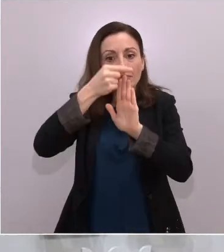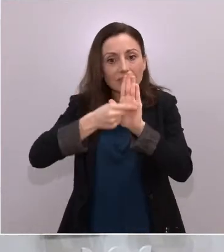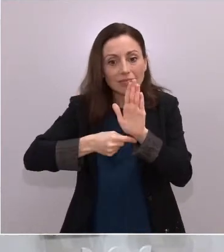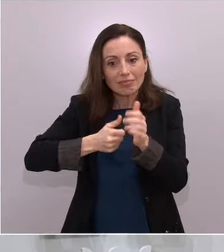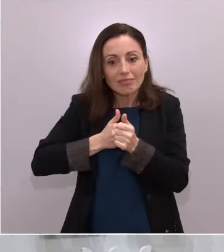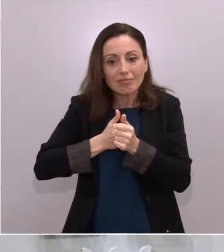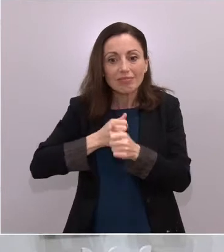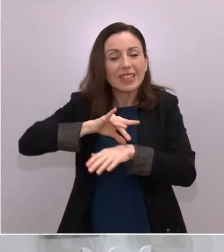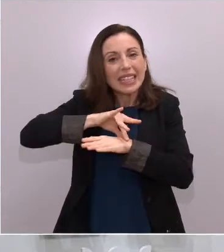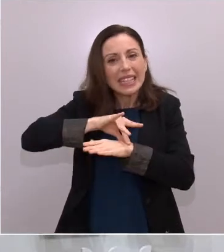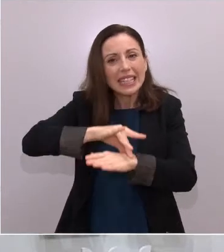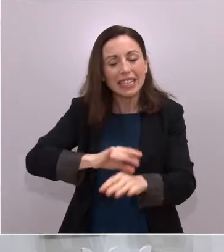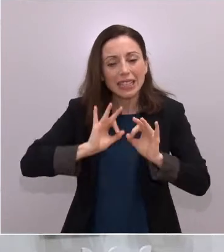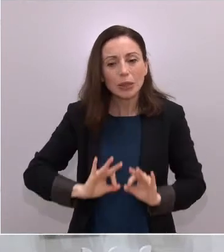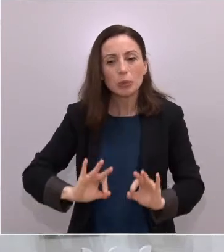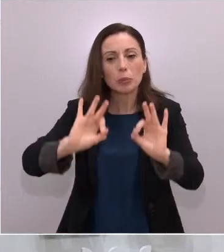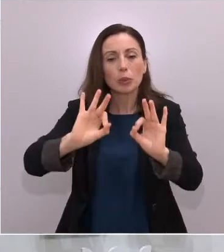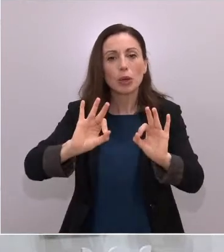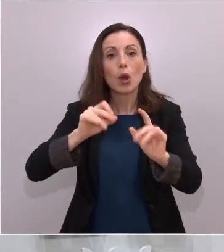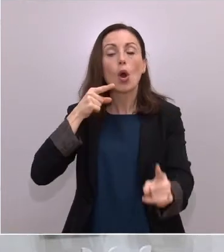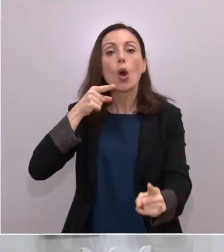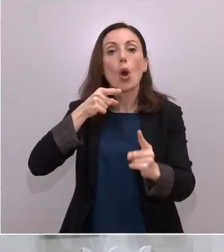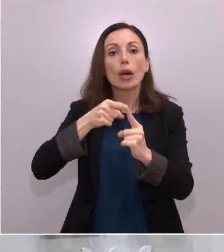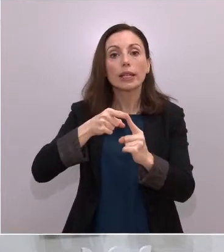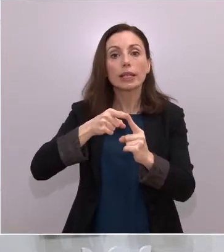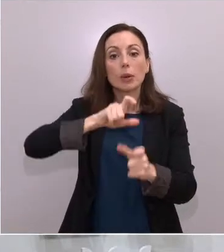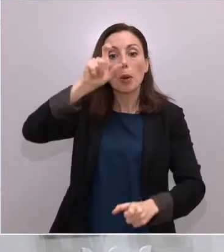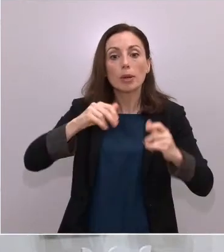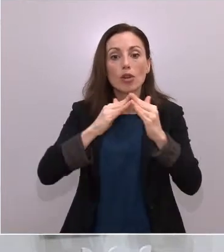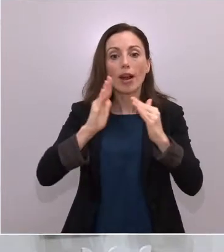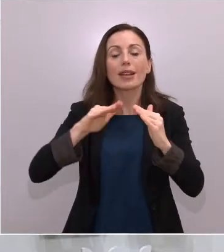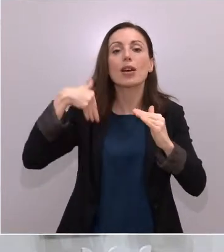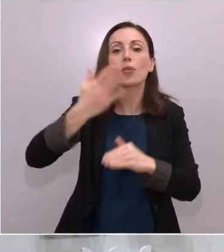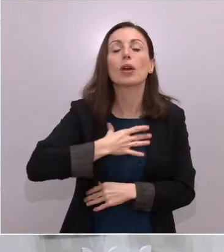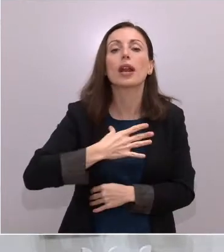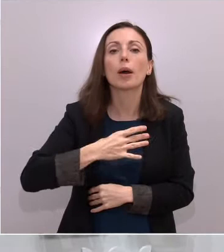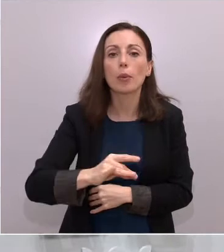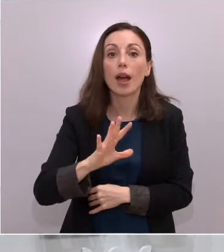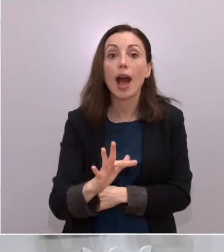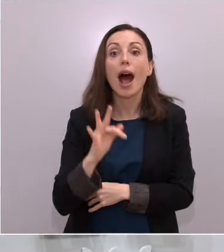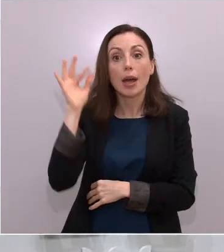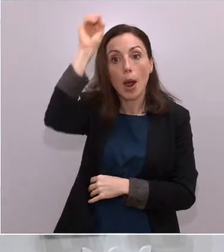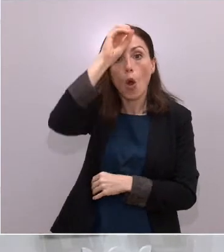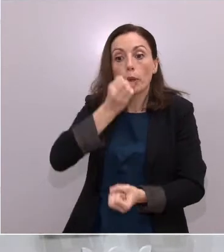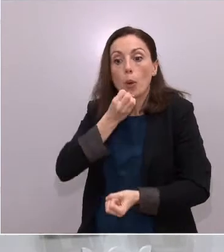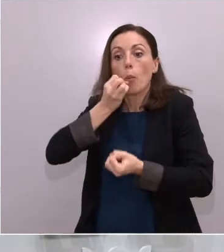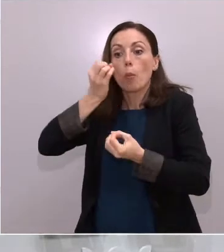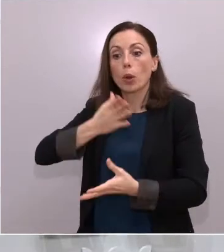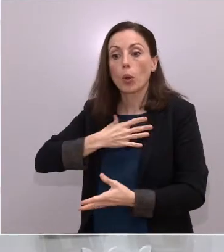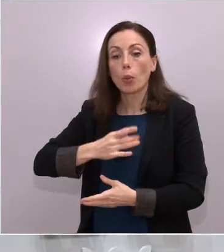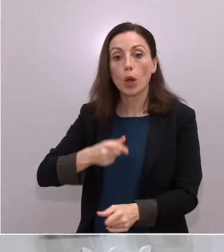concretas, bajo las que proponen hacer la desescalada y poder opinar también sobre ellas. Mi objetivo, como el de